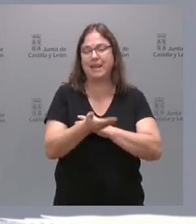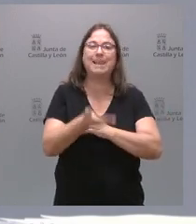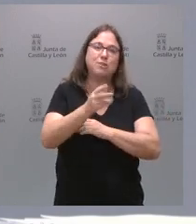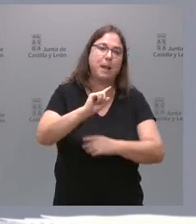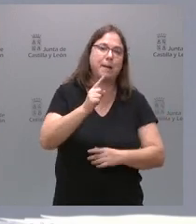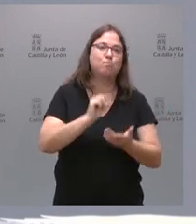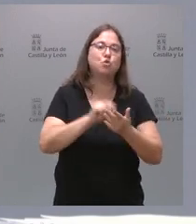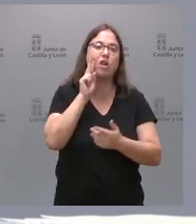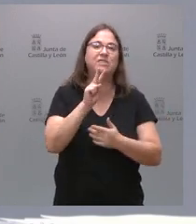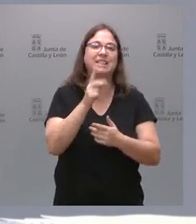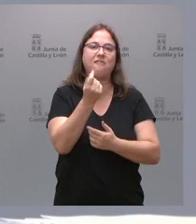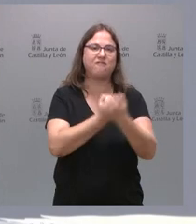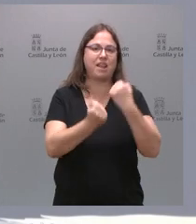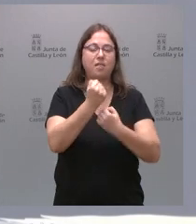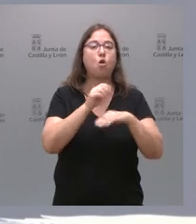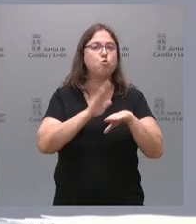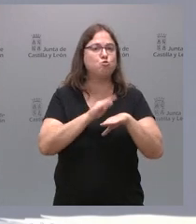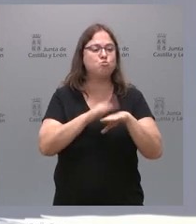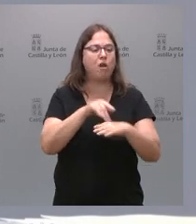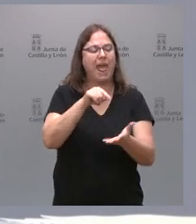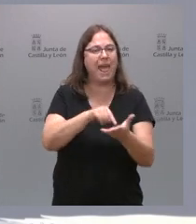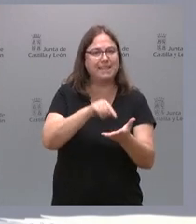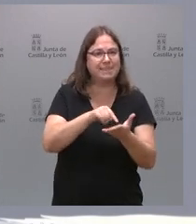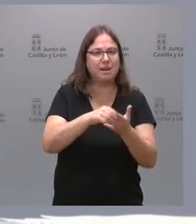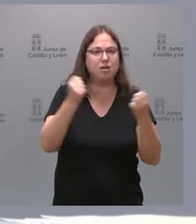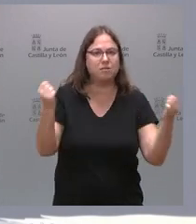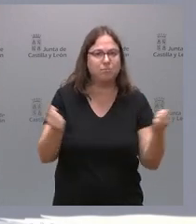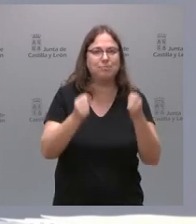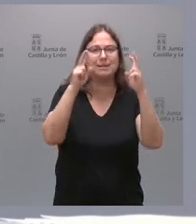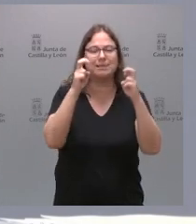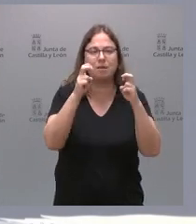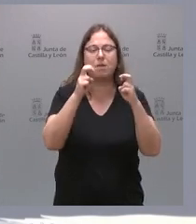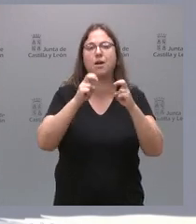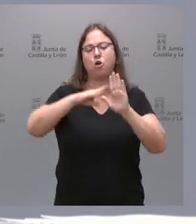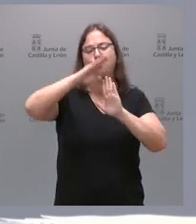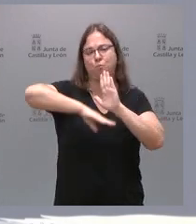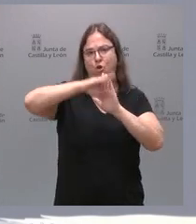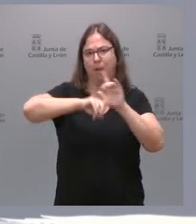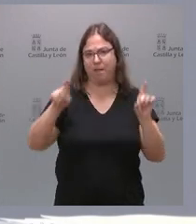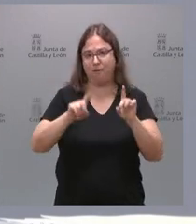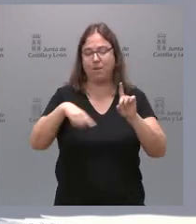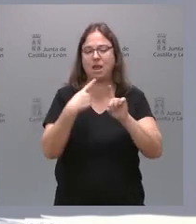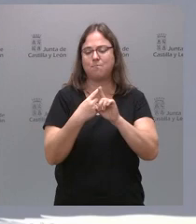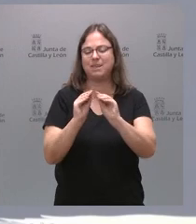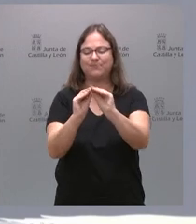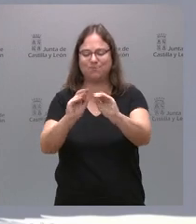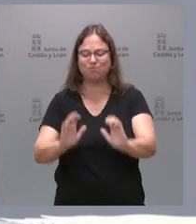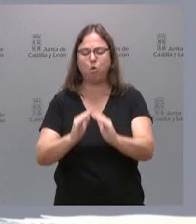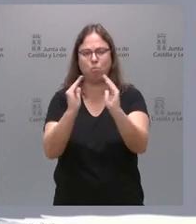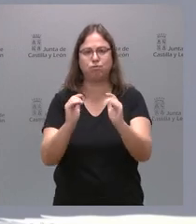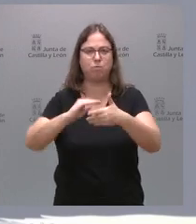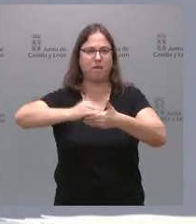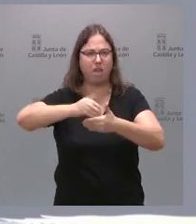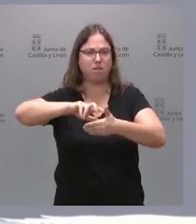importantes del punto de vista financiero porque va a exigir Pues actuaciones en materia tanto de software como de Hardware y que eso es ciertamente